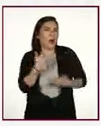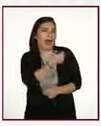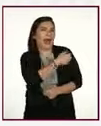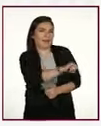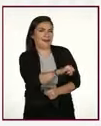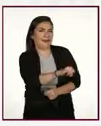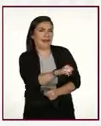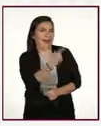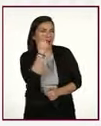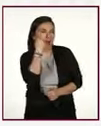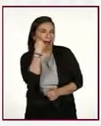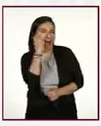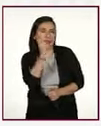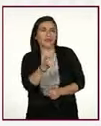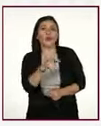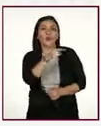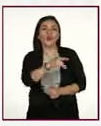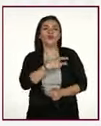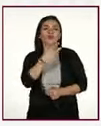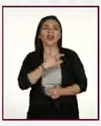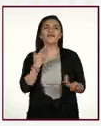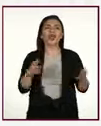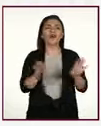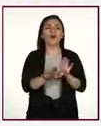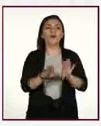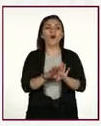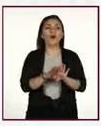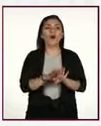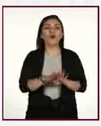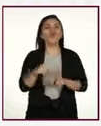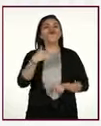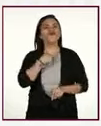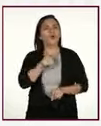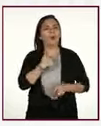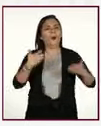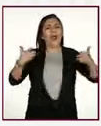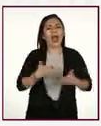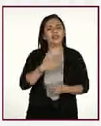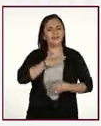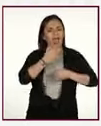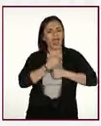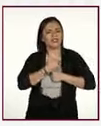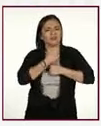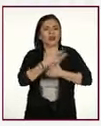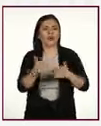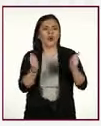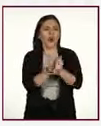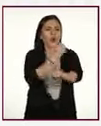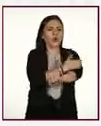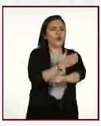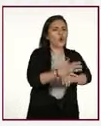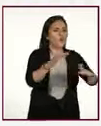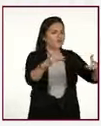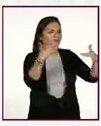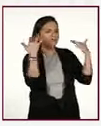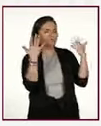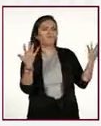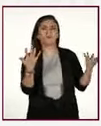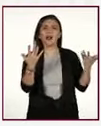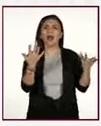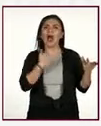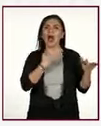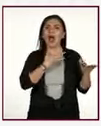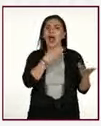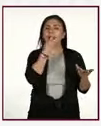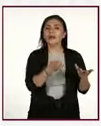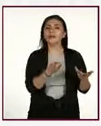mucho a los jóvenes. Claro, para que te puedas sentir que lo que tú vas a expresar frente a tus compañeras y compañeros, va